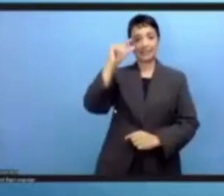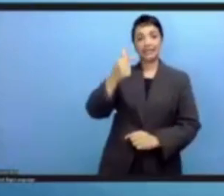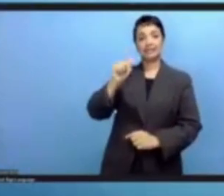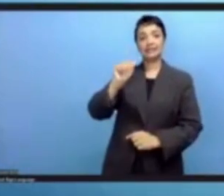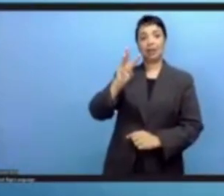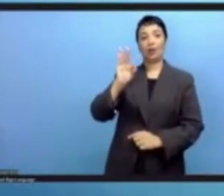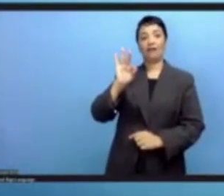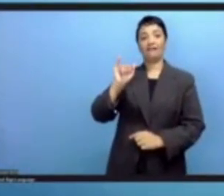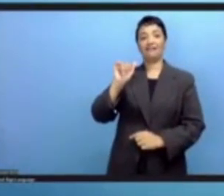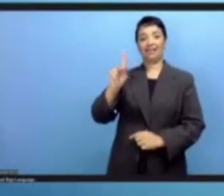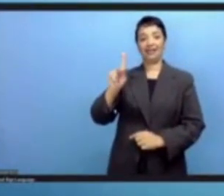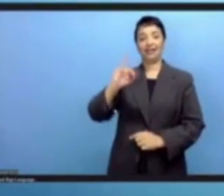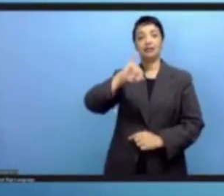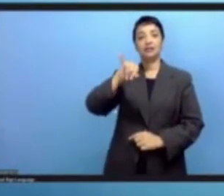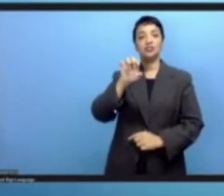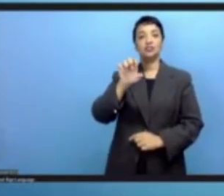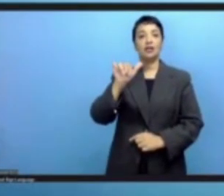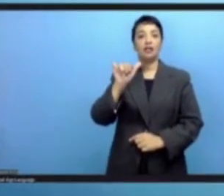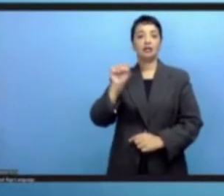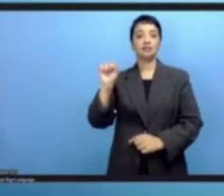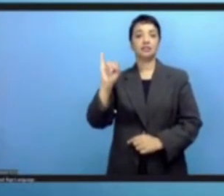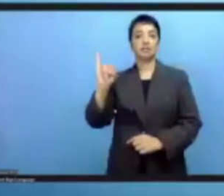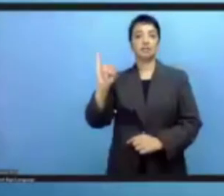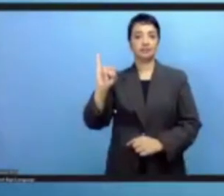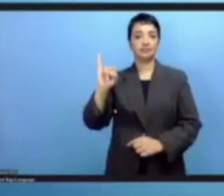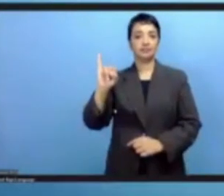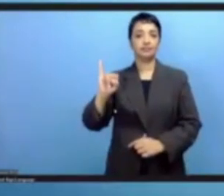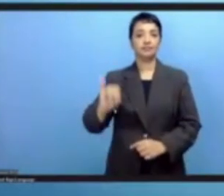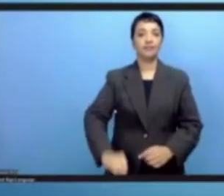información de la UNESCO